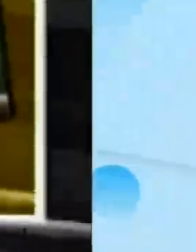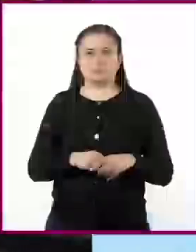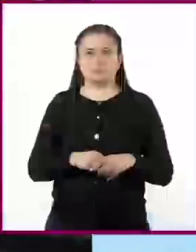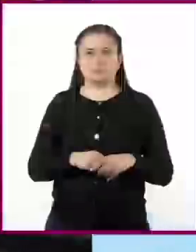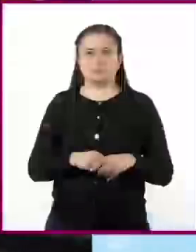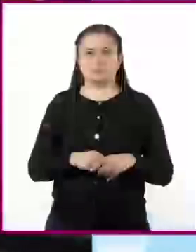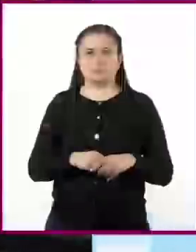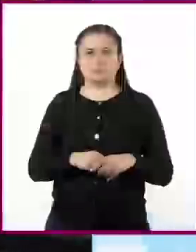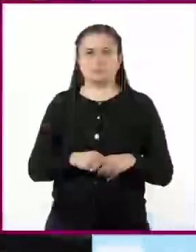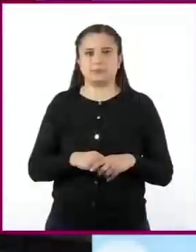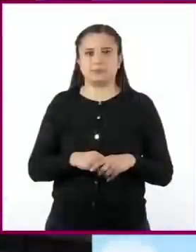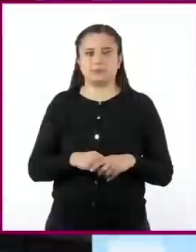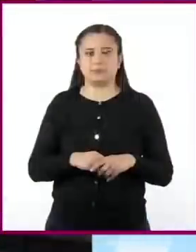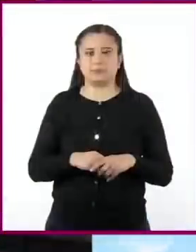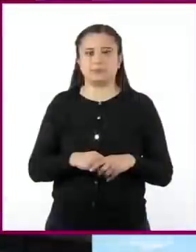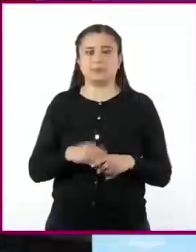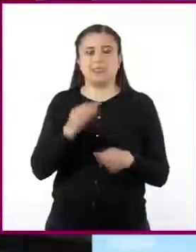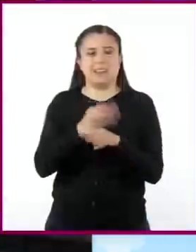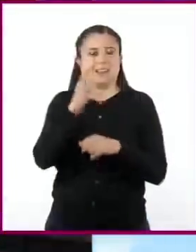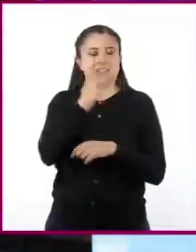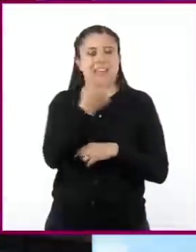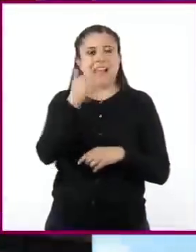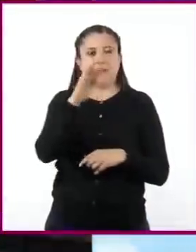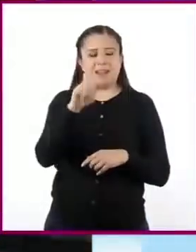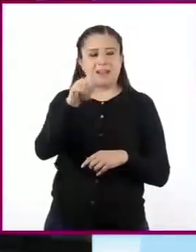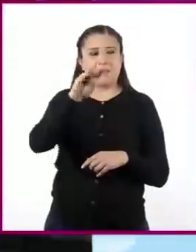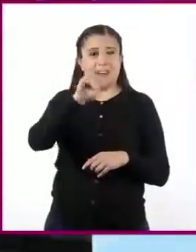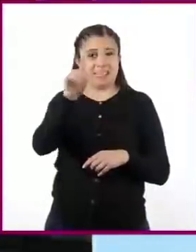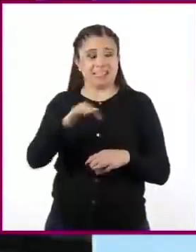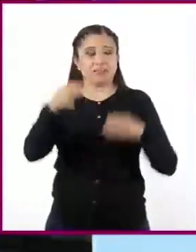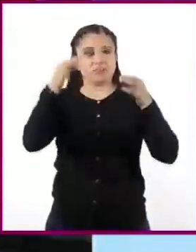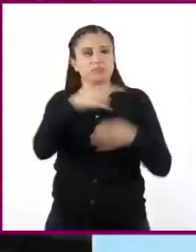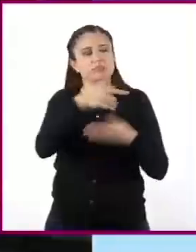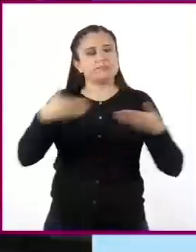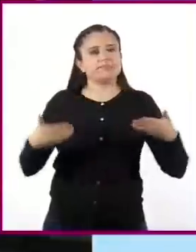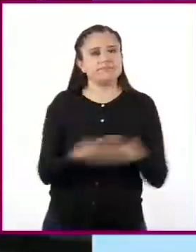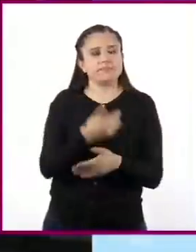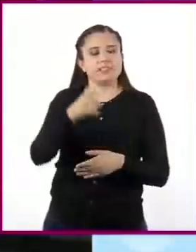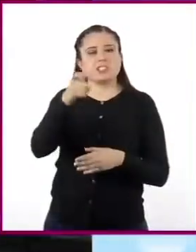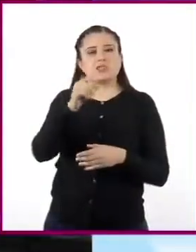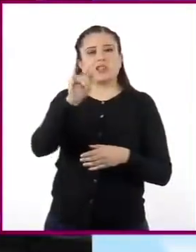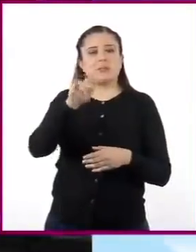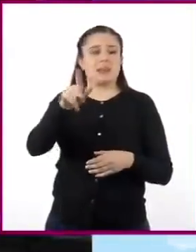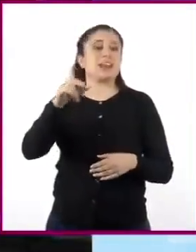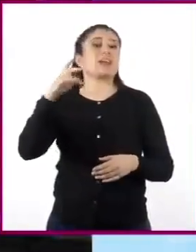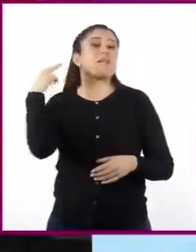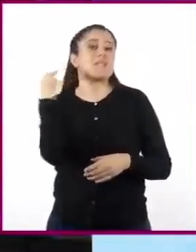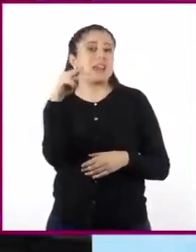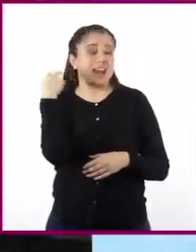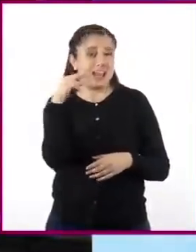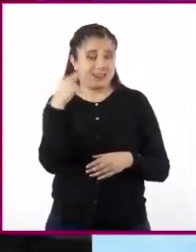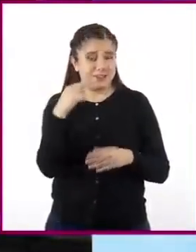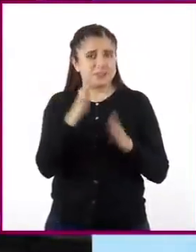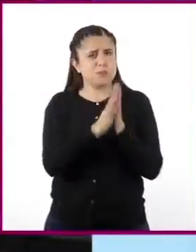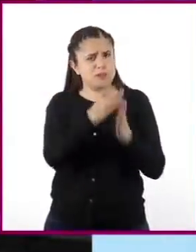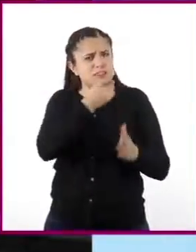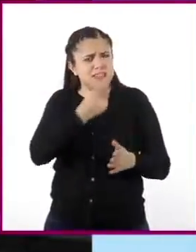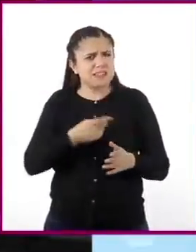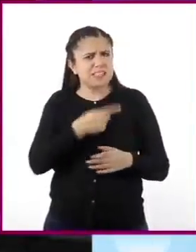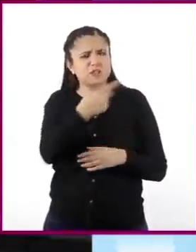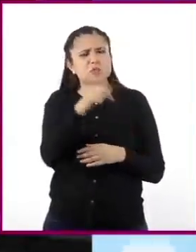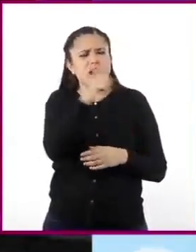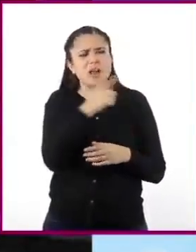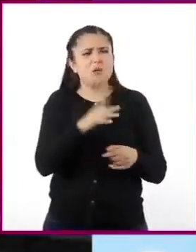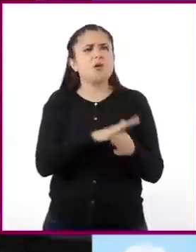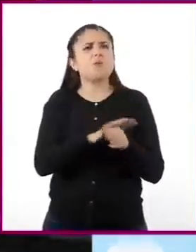Hola, ¿qué tal? Nos encontramos con el señor Gabriel Martínez, originario del municipio de Xicontepec, Veracruz. ¿Nos podría decir, por favor, qué lengua